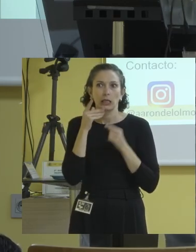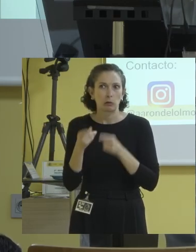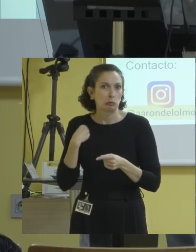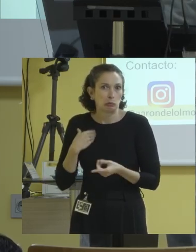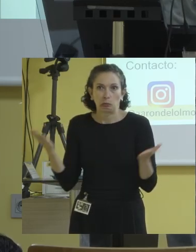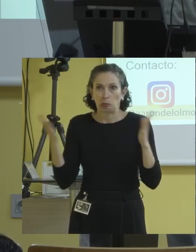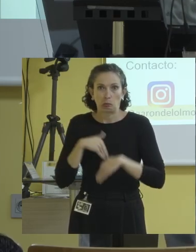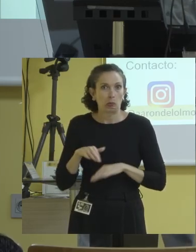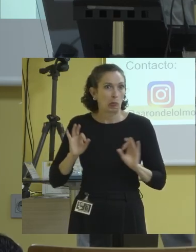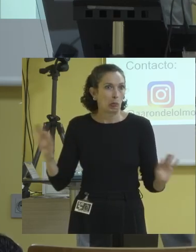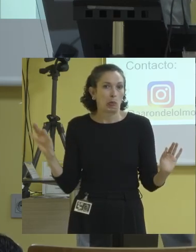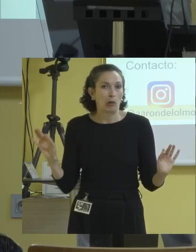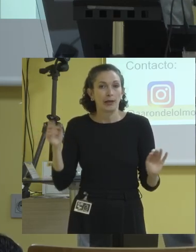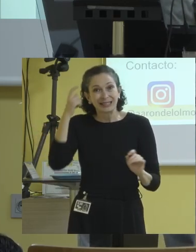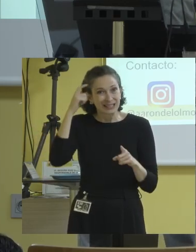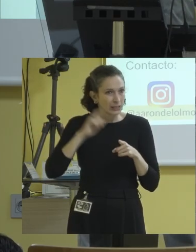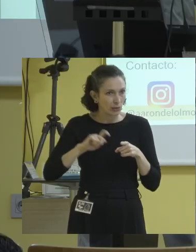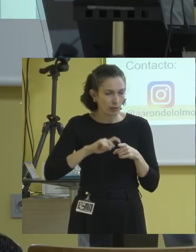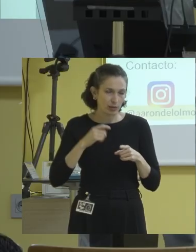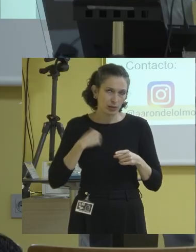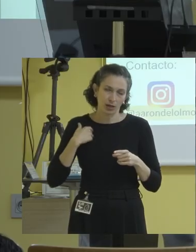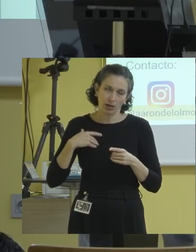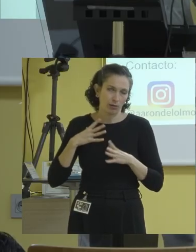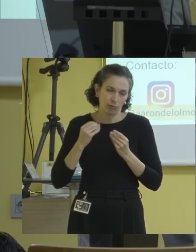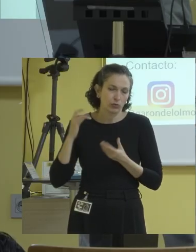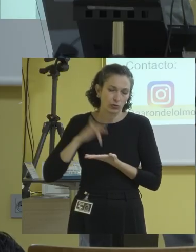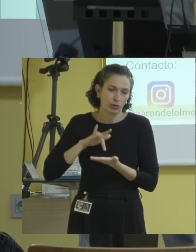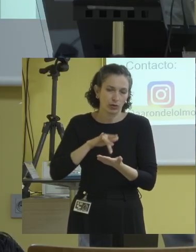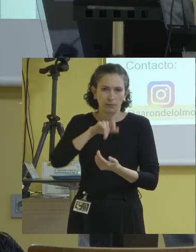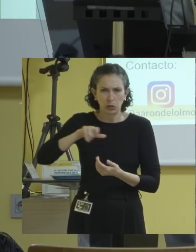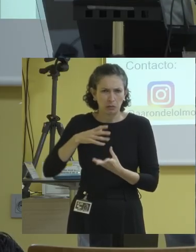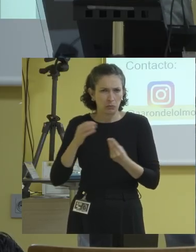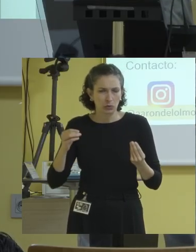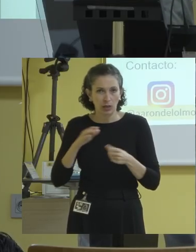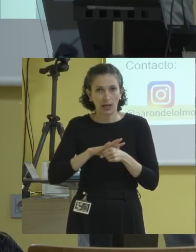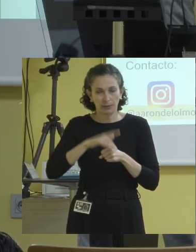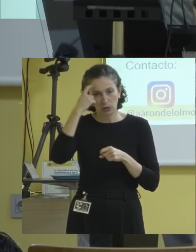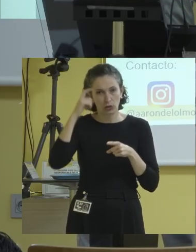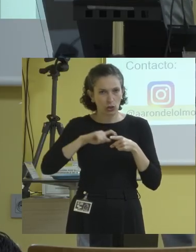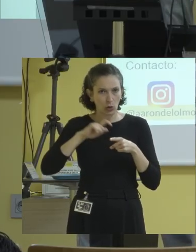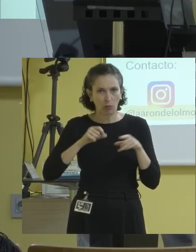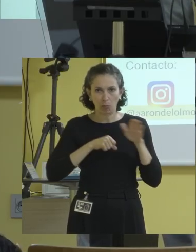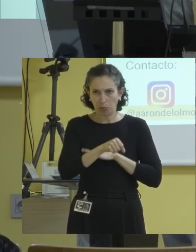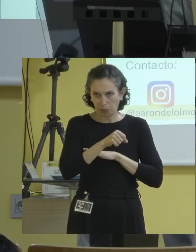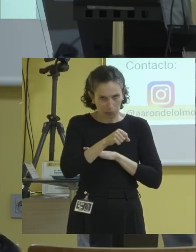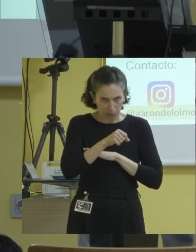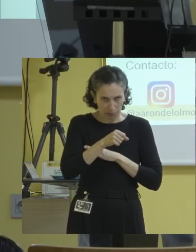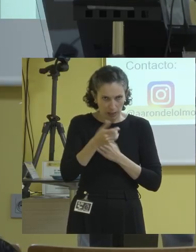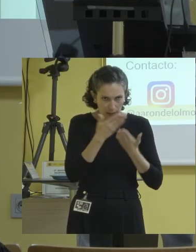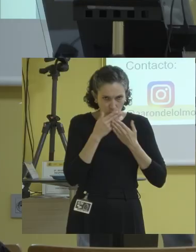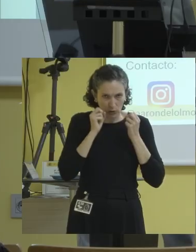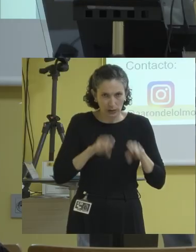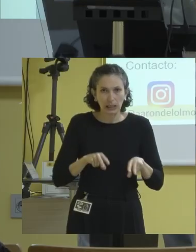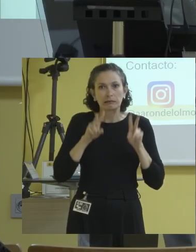en la psicología, concretamente, que estamos ya curados de espanto, tenemos muchísimas personas que se meten dentro de la psicología sin ser psicólogos a hablar de psicología. ¿Por